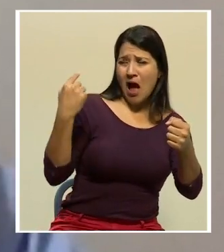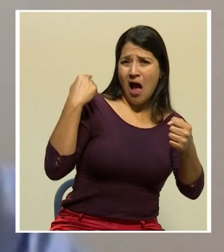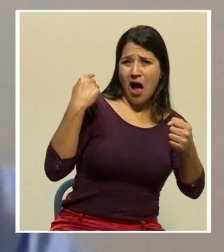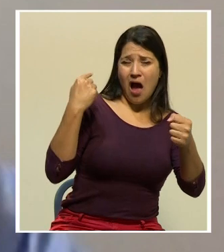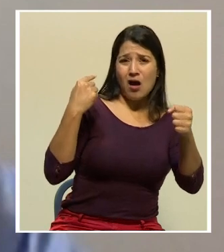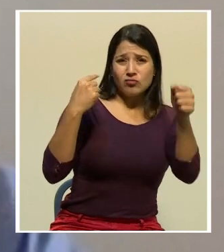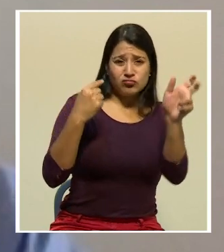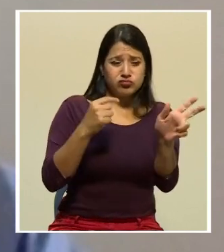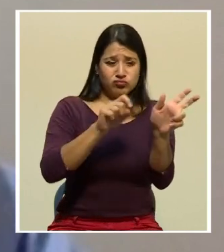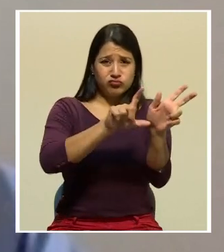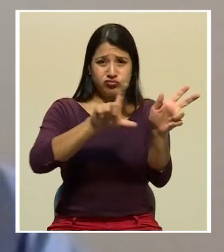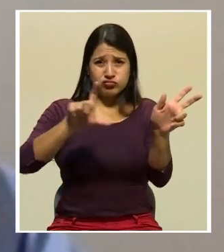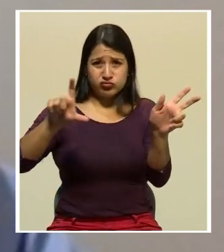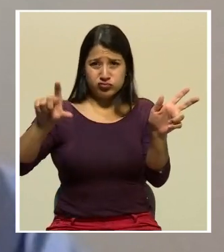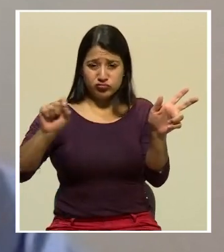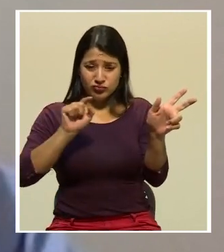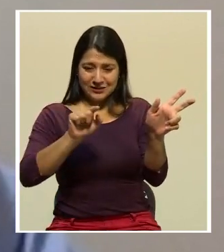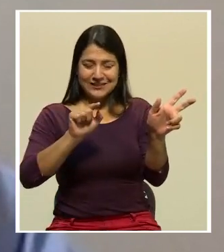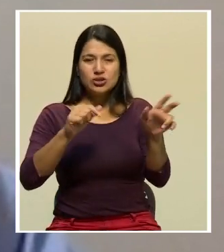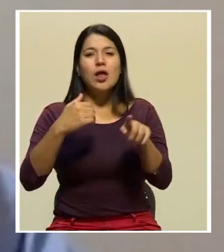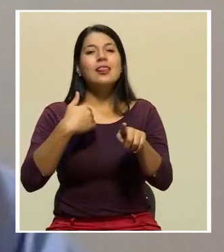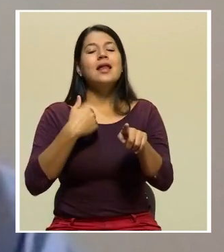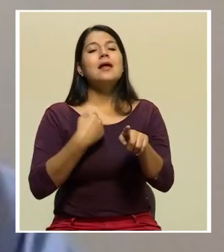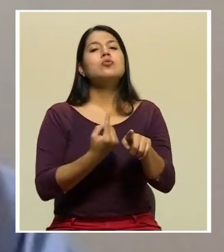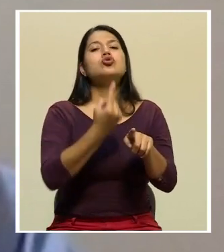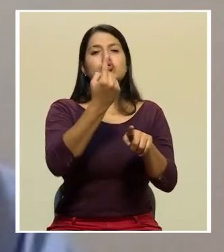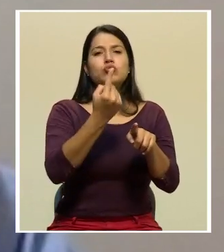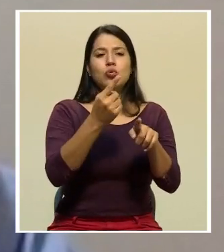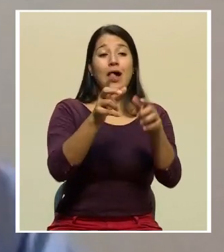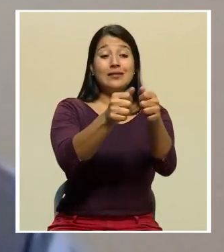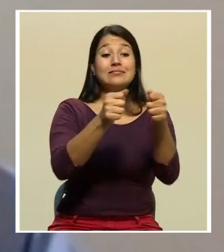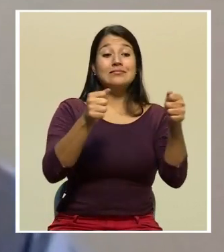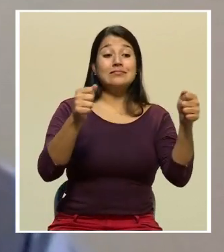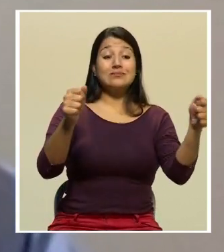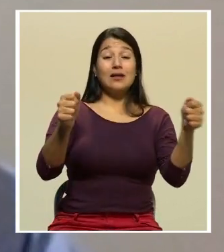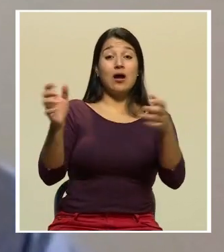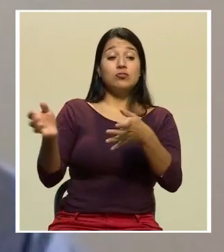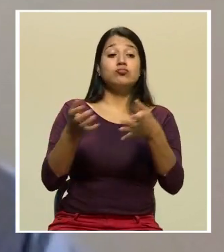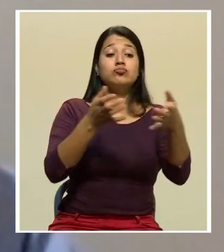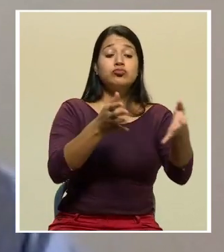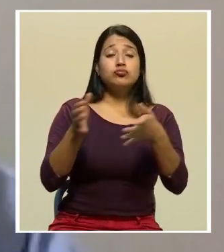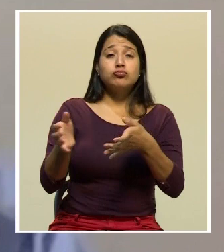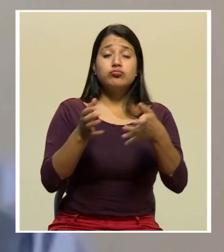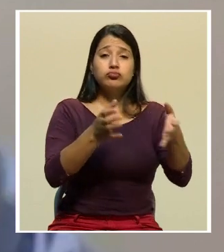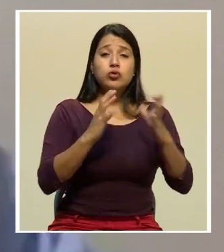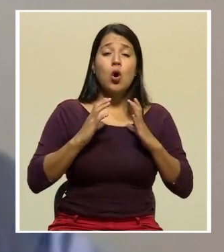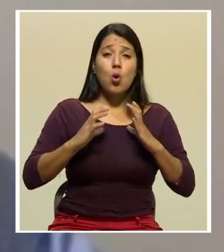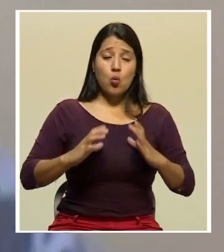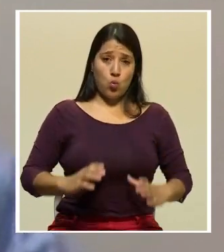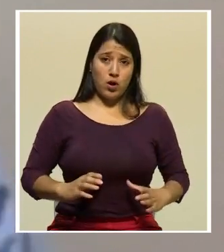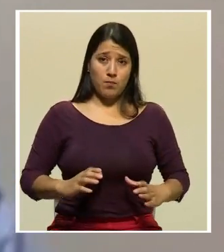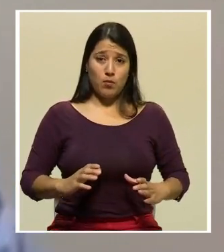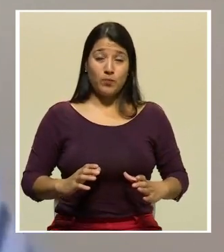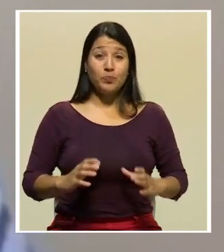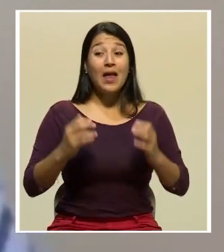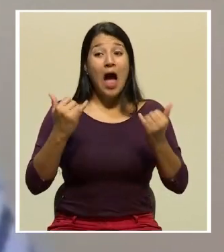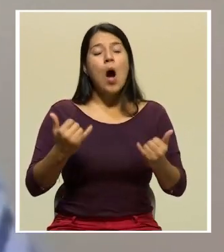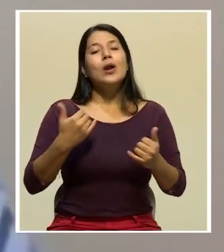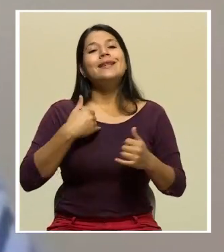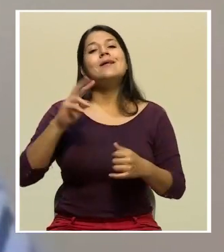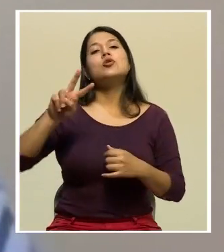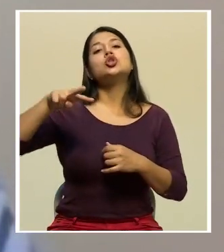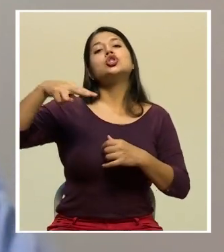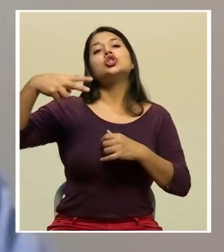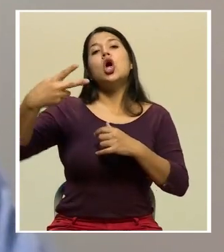capacidad institucional antes de marzo del 2020 eran 141. Y la capacidad institucional